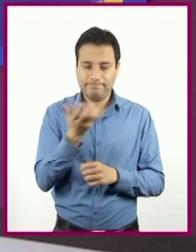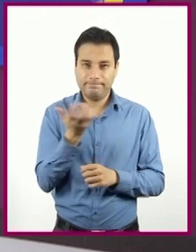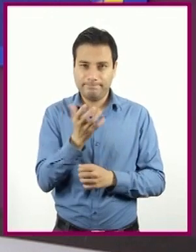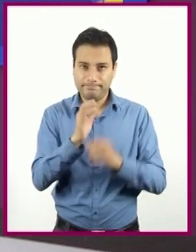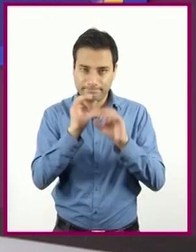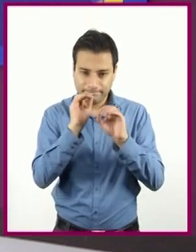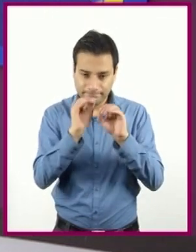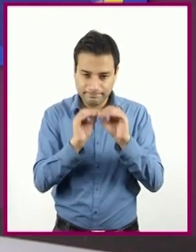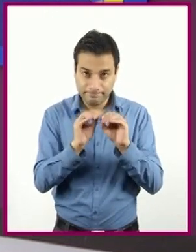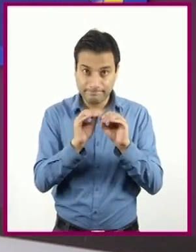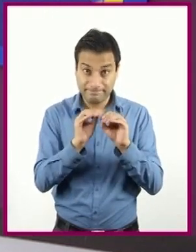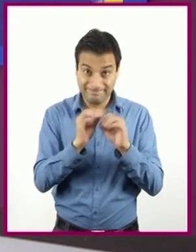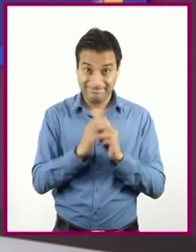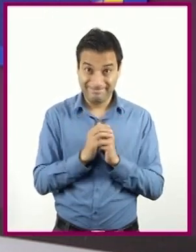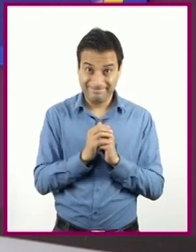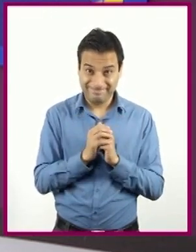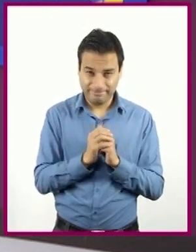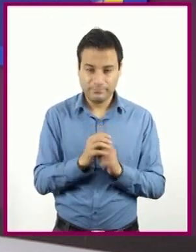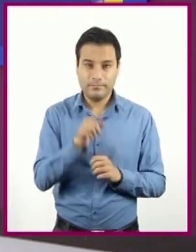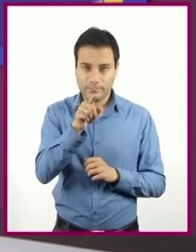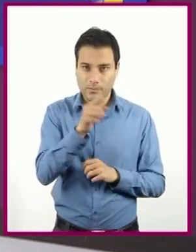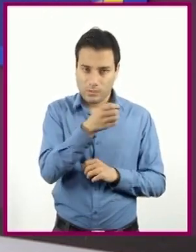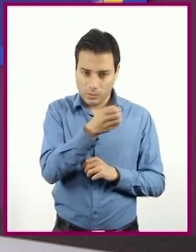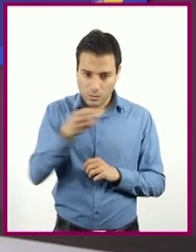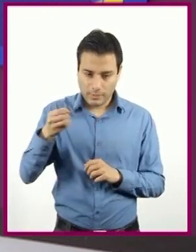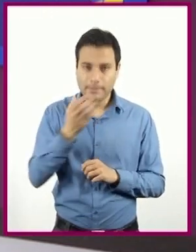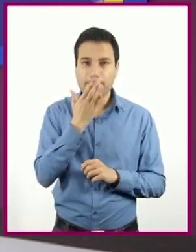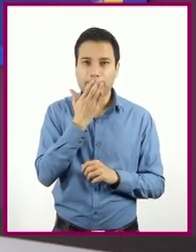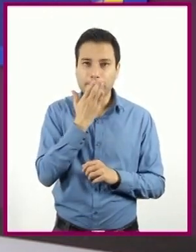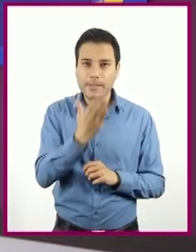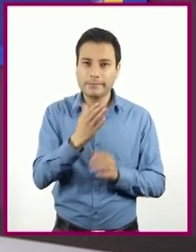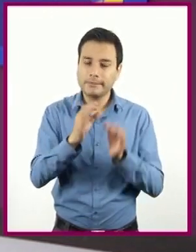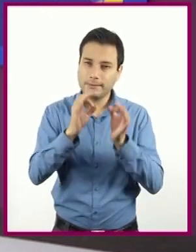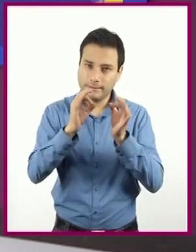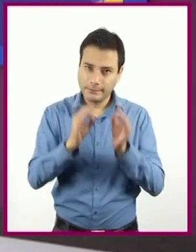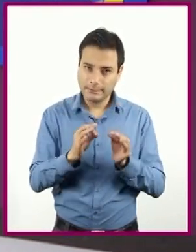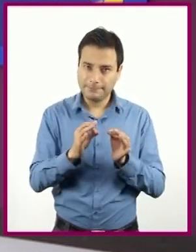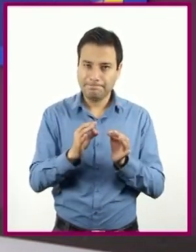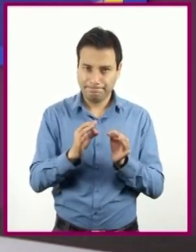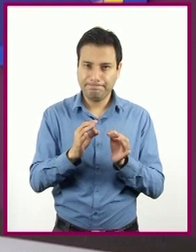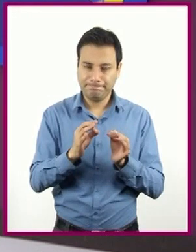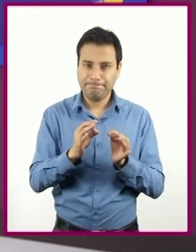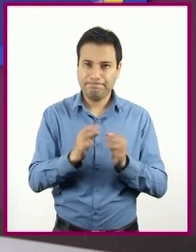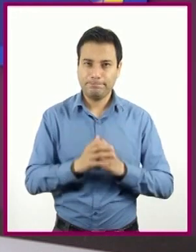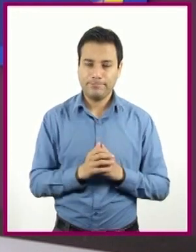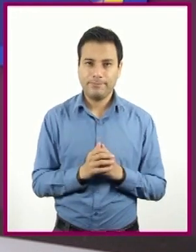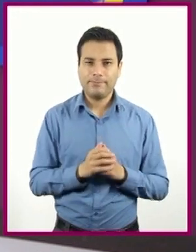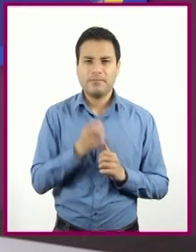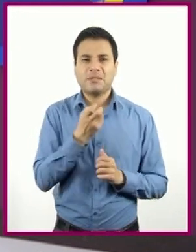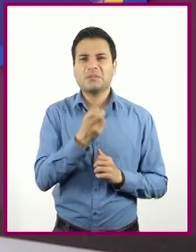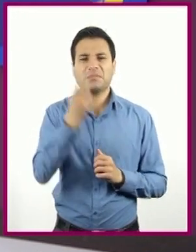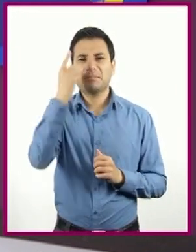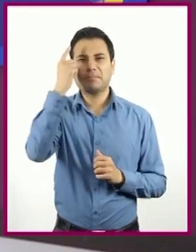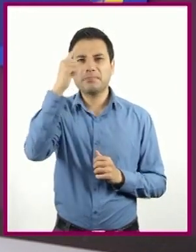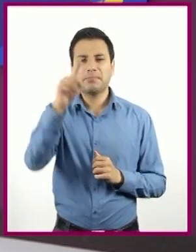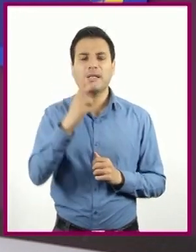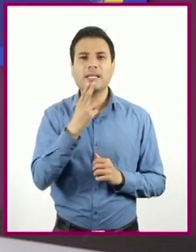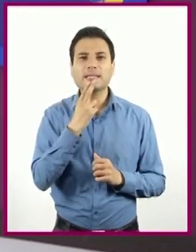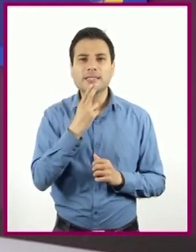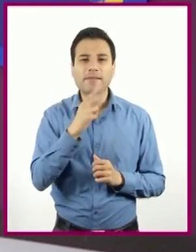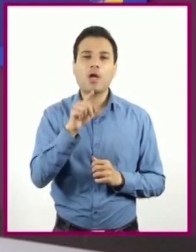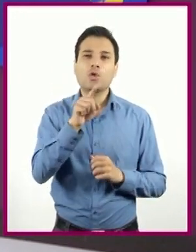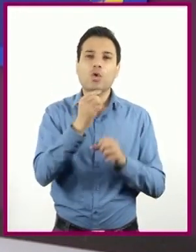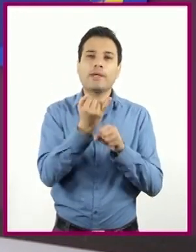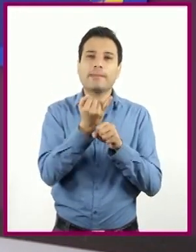llevar a cabo el registro de manera metódica y formal, convirtiéndolo en un recurso para investigar y